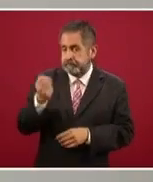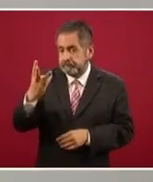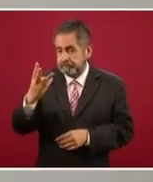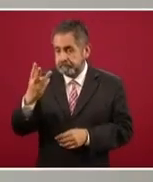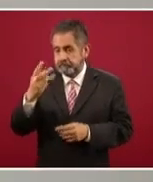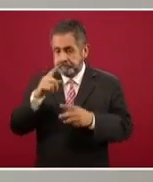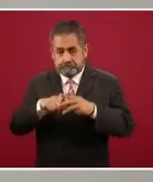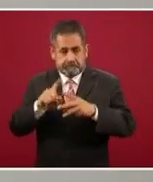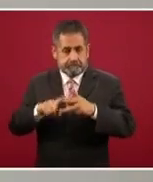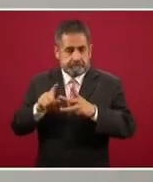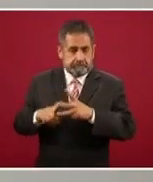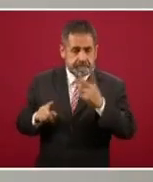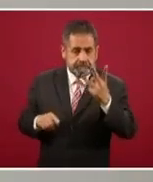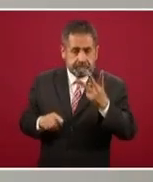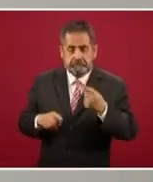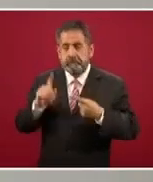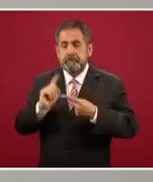Una,